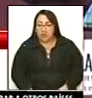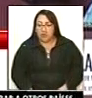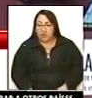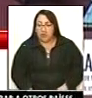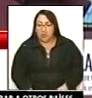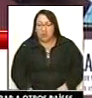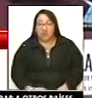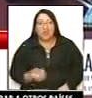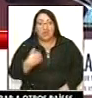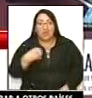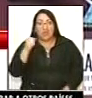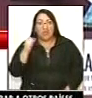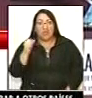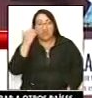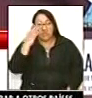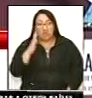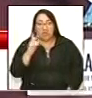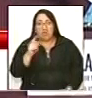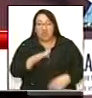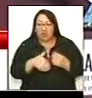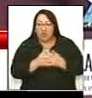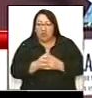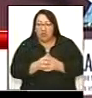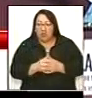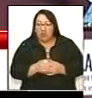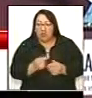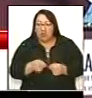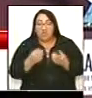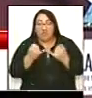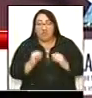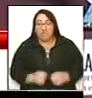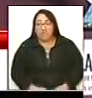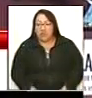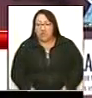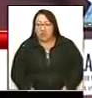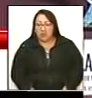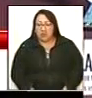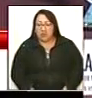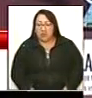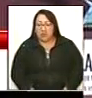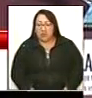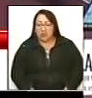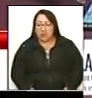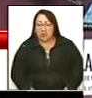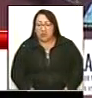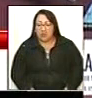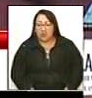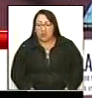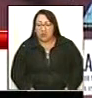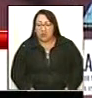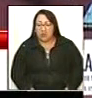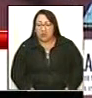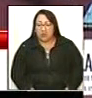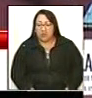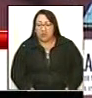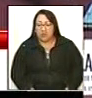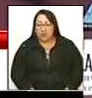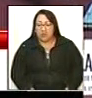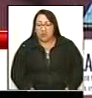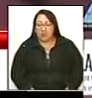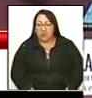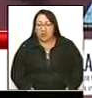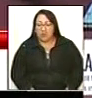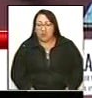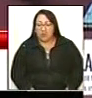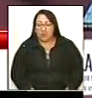el Fiscal de la Nación lo que pasa en las investigaciones? Creo que debe estar informado. Al Presidente del Congreso hay que informarle, al Presidente de la República hay que informarle. El Presidente de la República, no